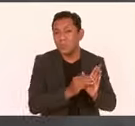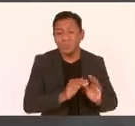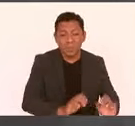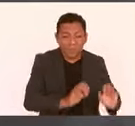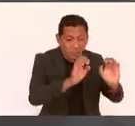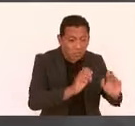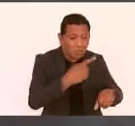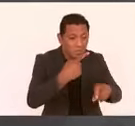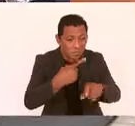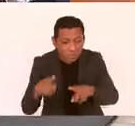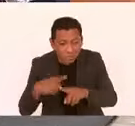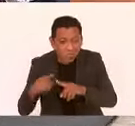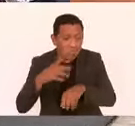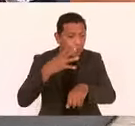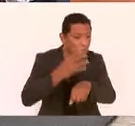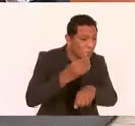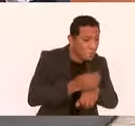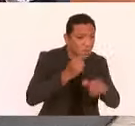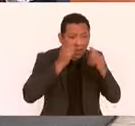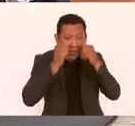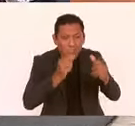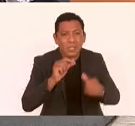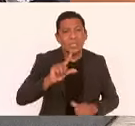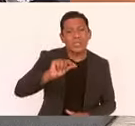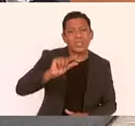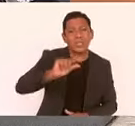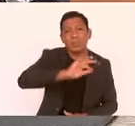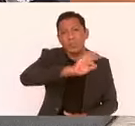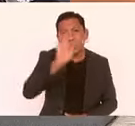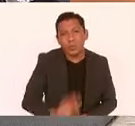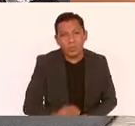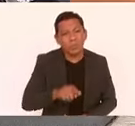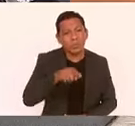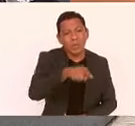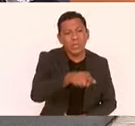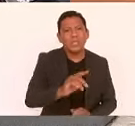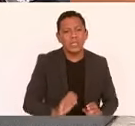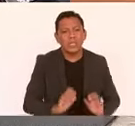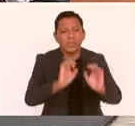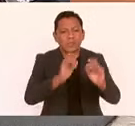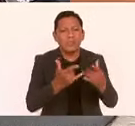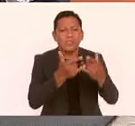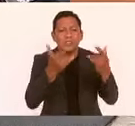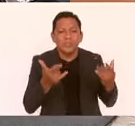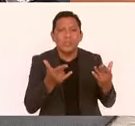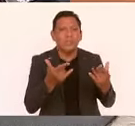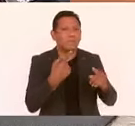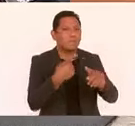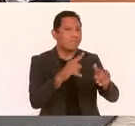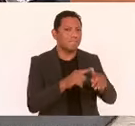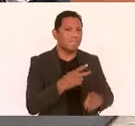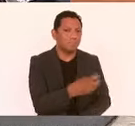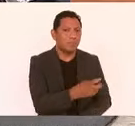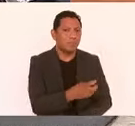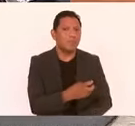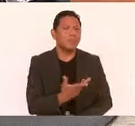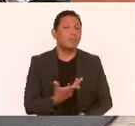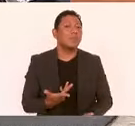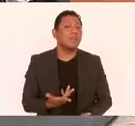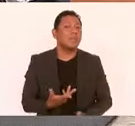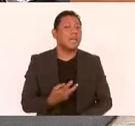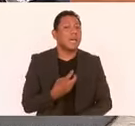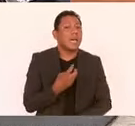atender alrededor del 70% del patrimonio cultural de Oaxaca? Esto es más